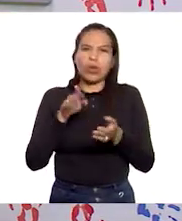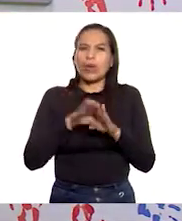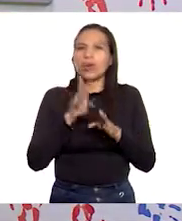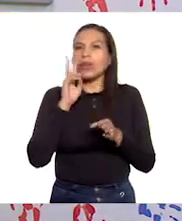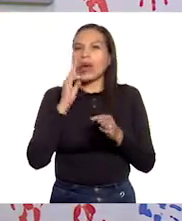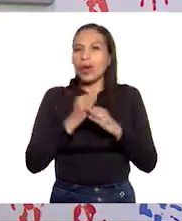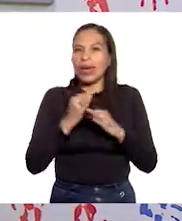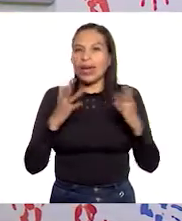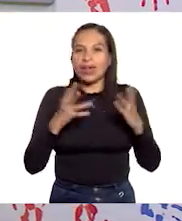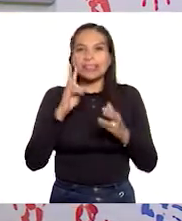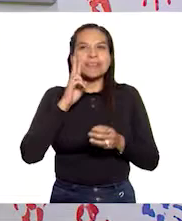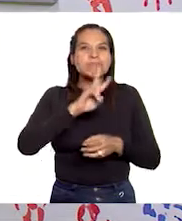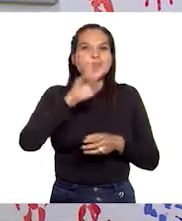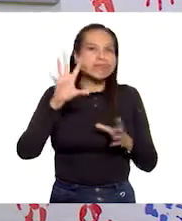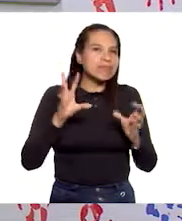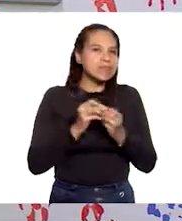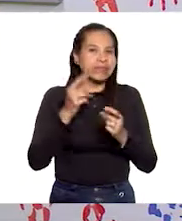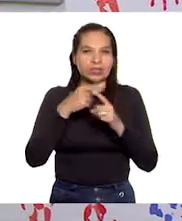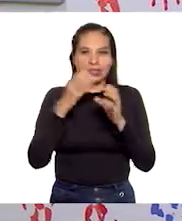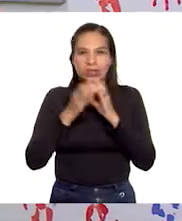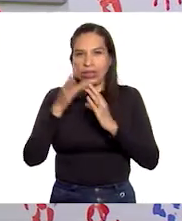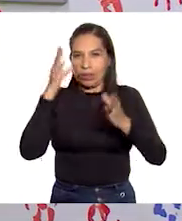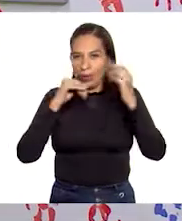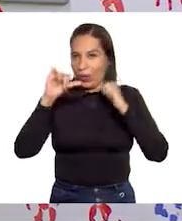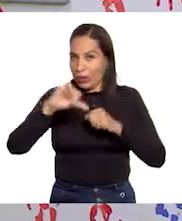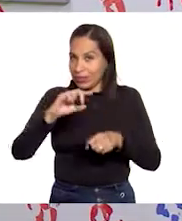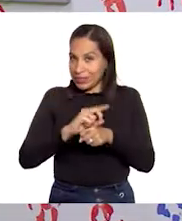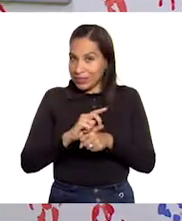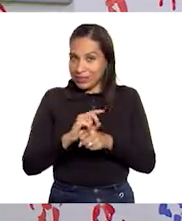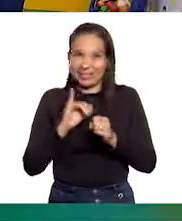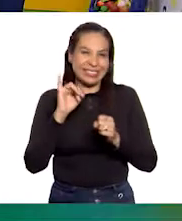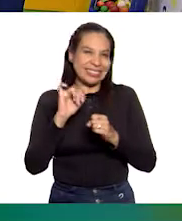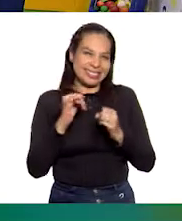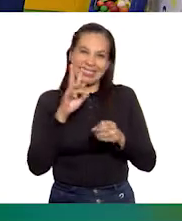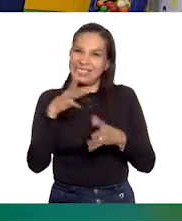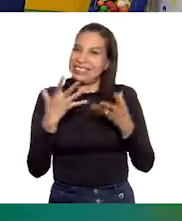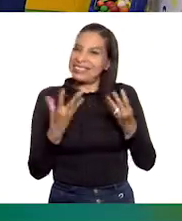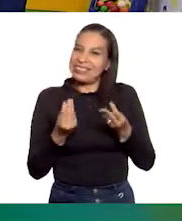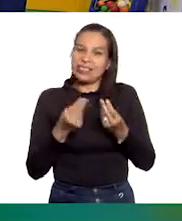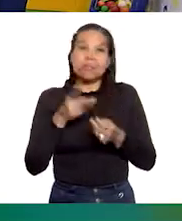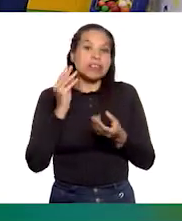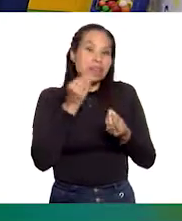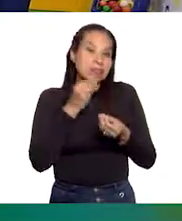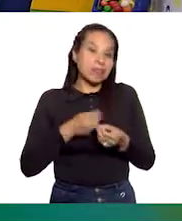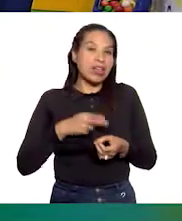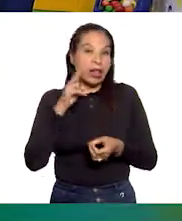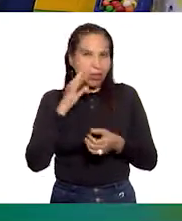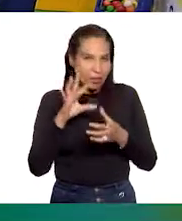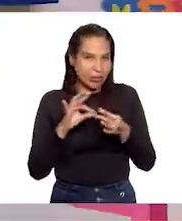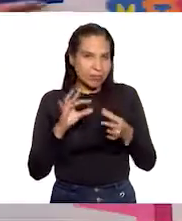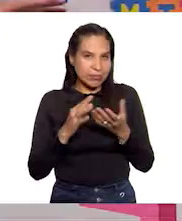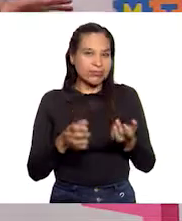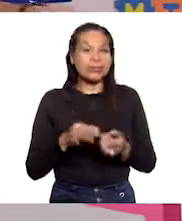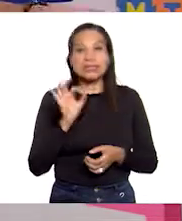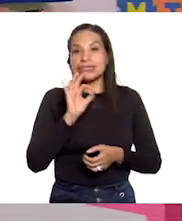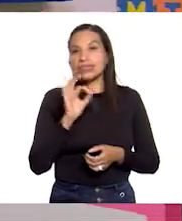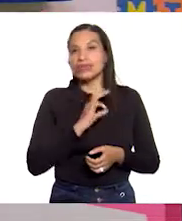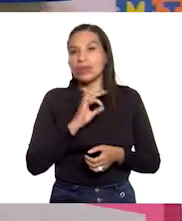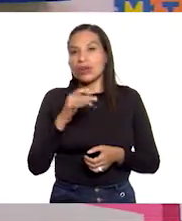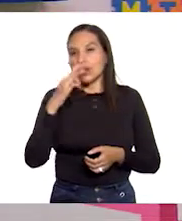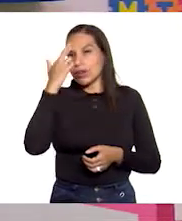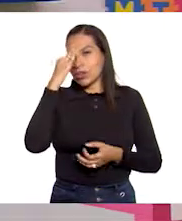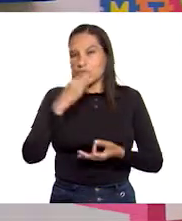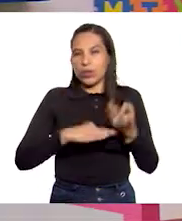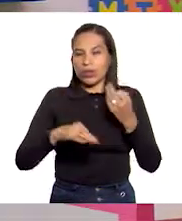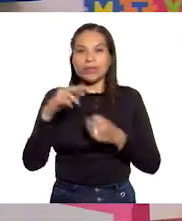que entonces hacemos un recuento de todas las cosas que aprendimos el día de hoy? Sí, son muchísimas, pero bueno, a ver, intentémoslo. A ver. Mira, si me acuerdo